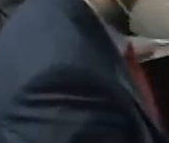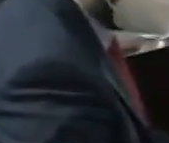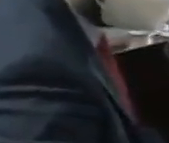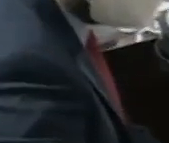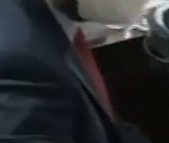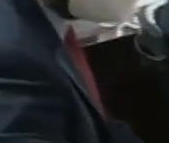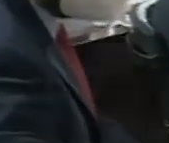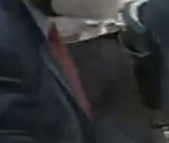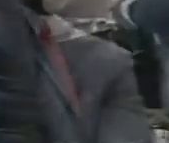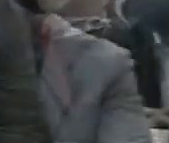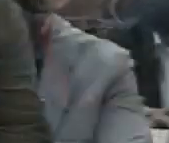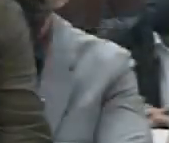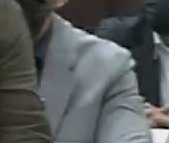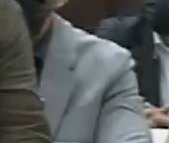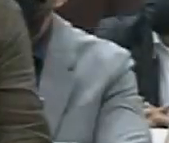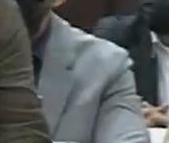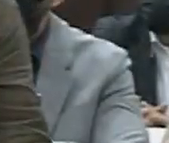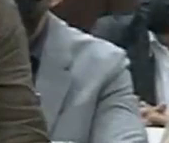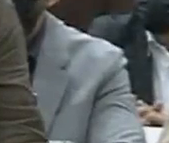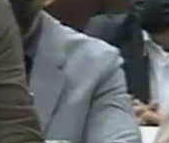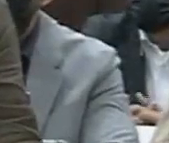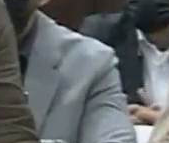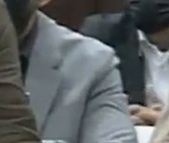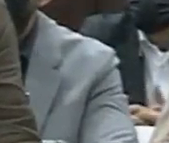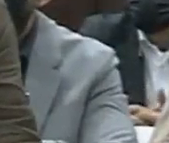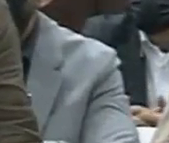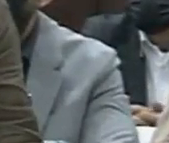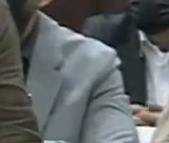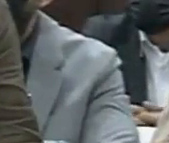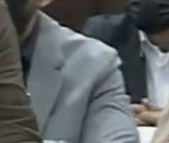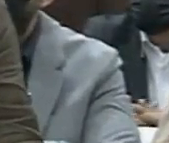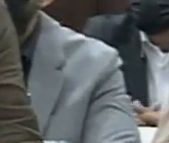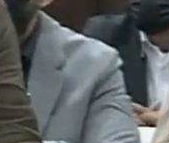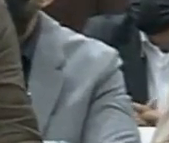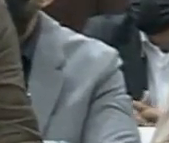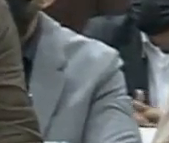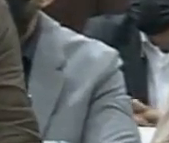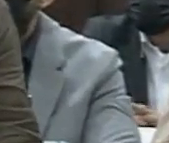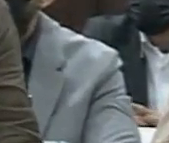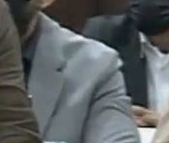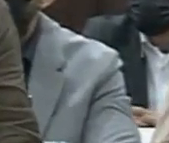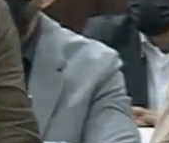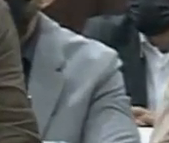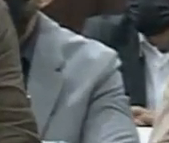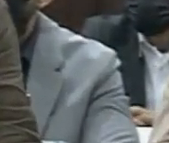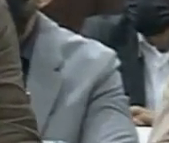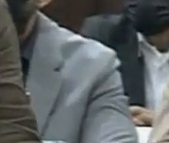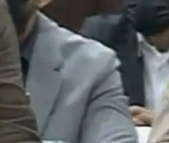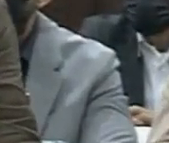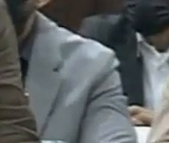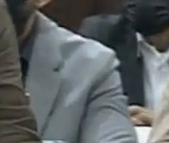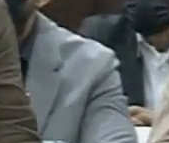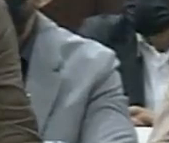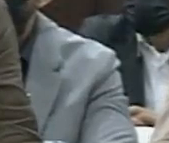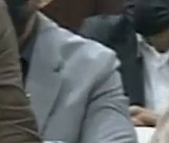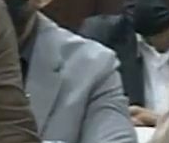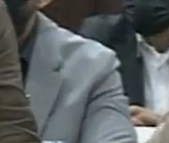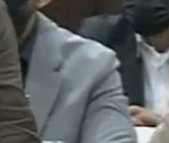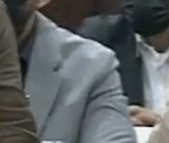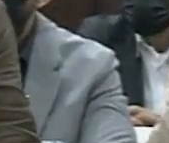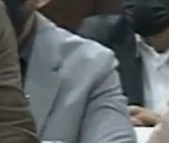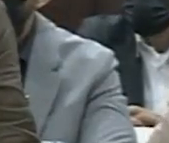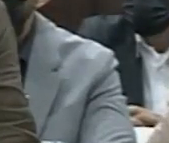que además se convierte en la primera mujer presidenta de Honduras, va a continuar el legado de uno de los principales independentistas